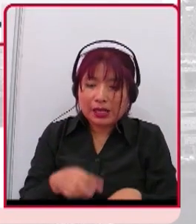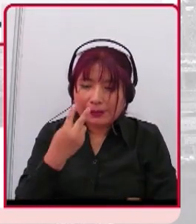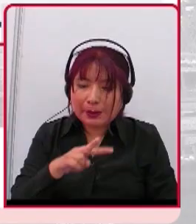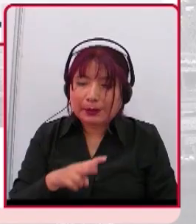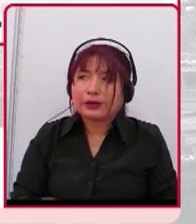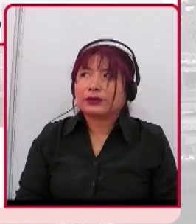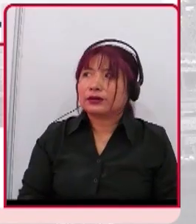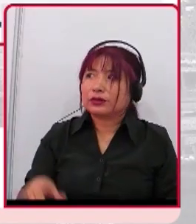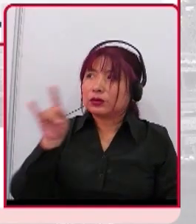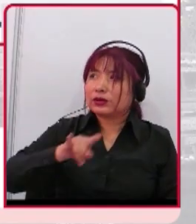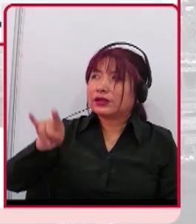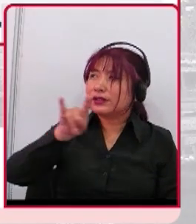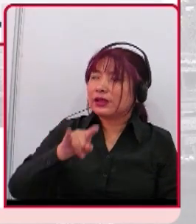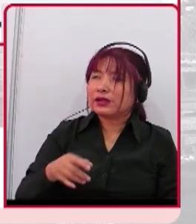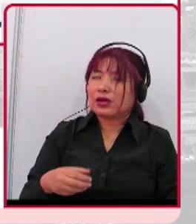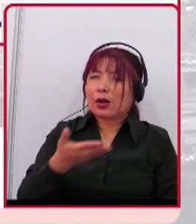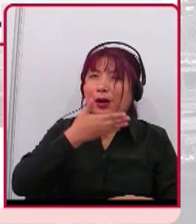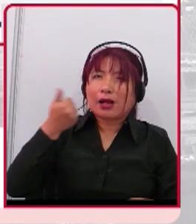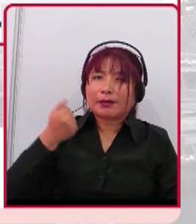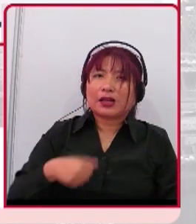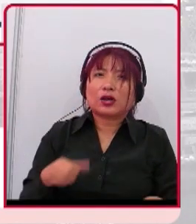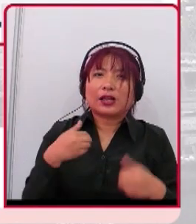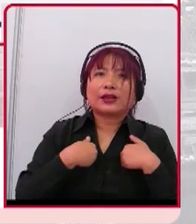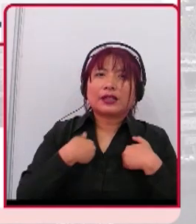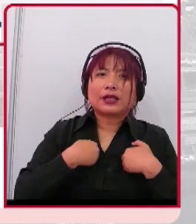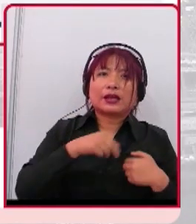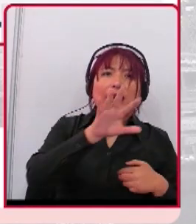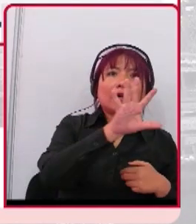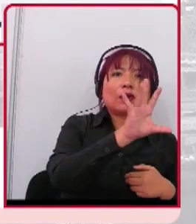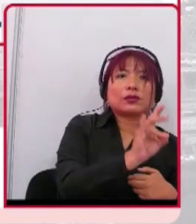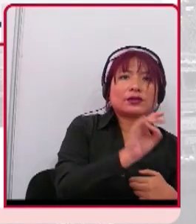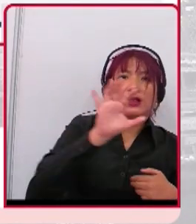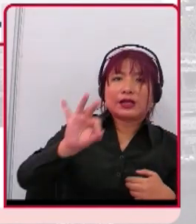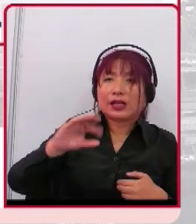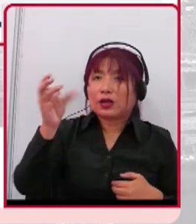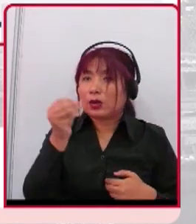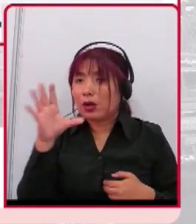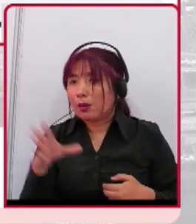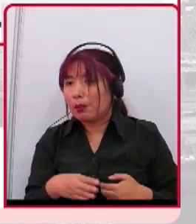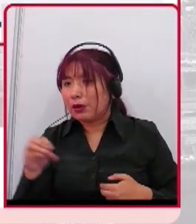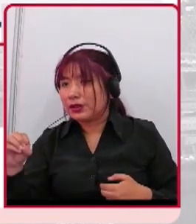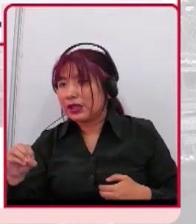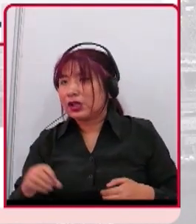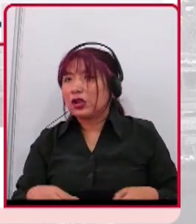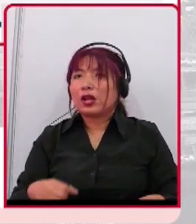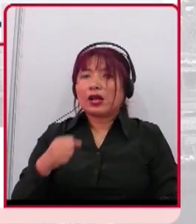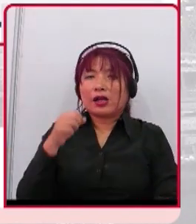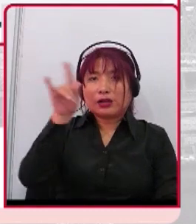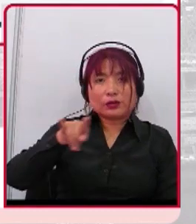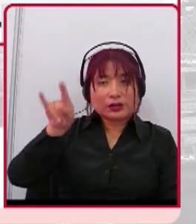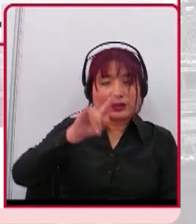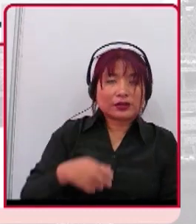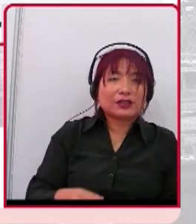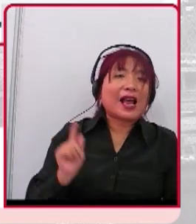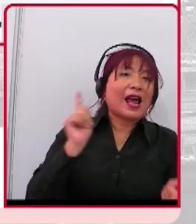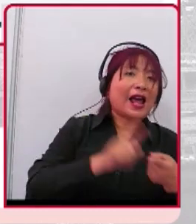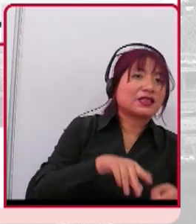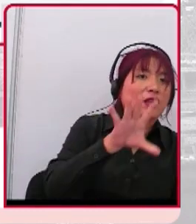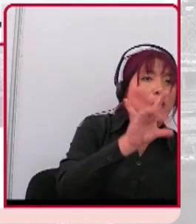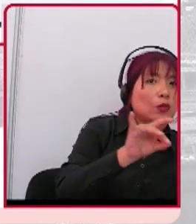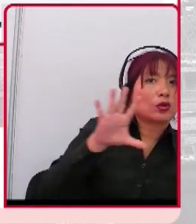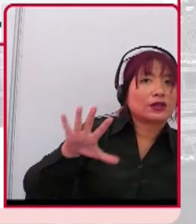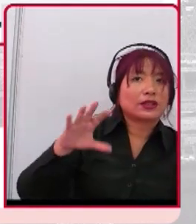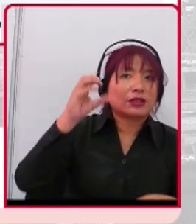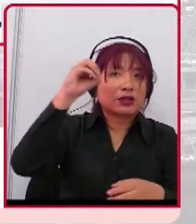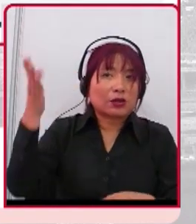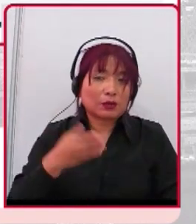estamos hablando de una mejora de tener un 79% de utilización hasta un 85%. Estamos